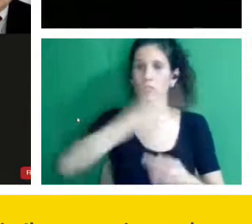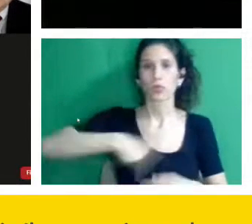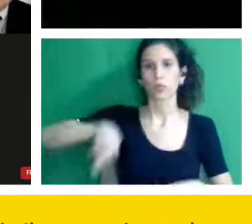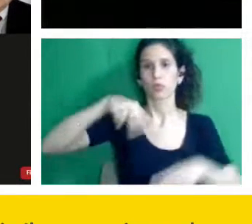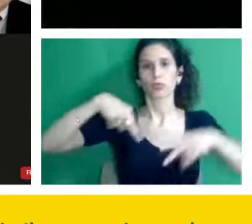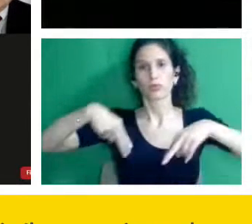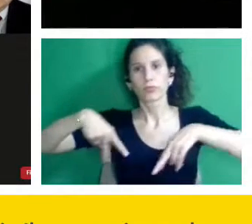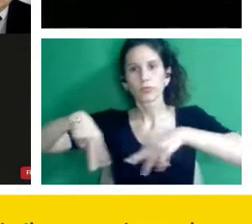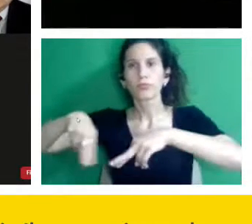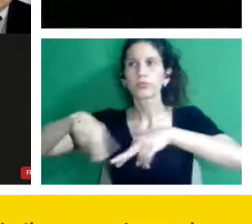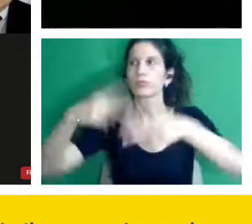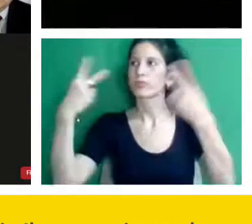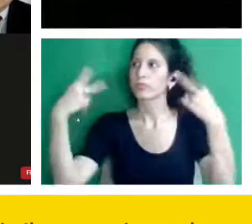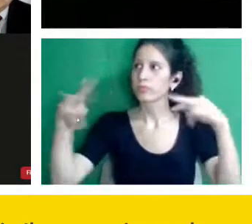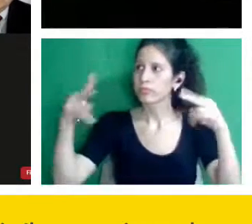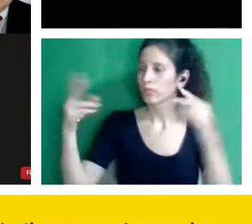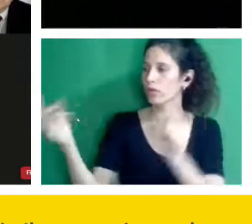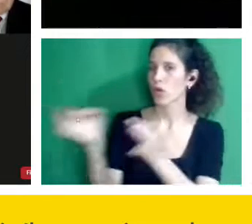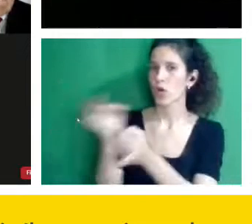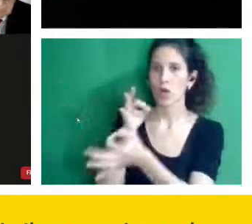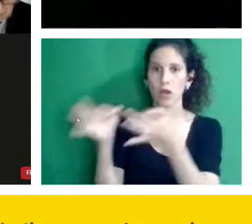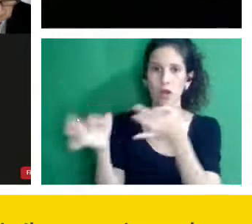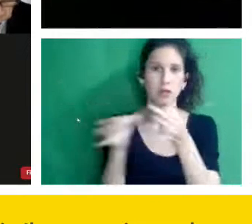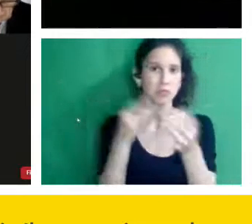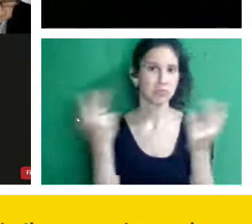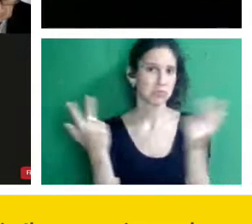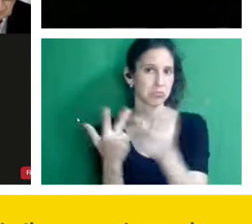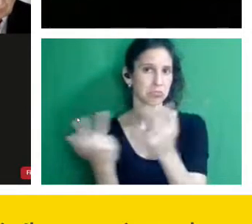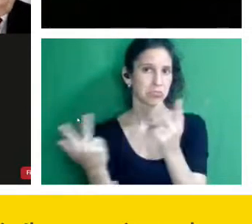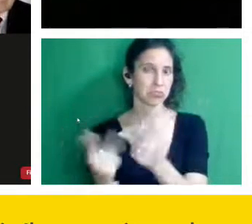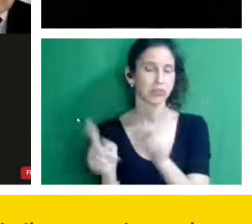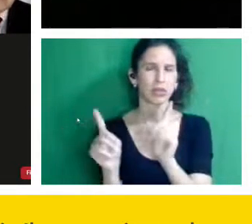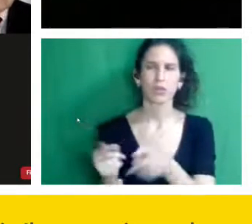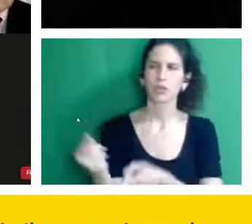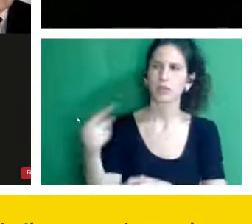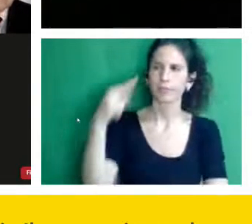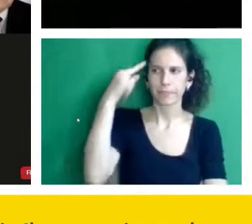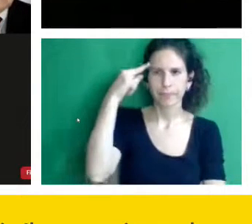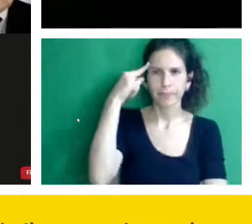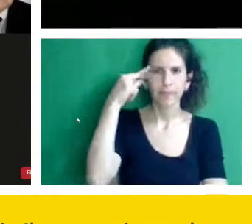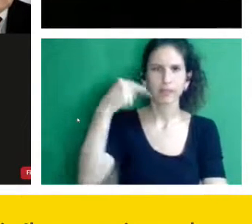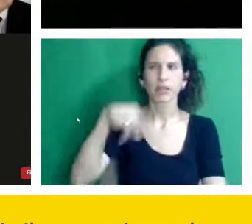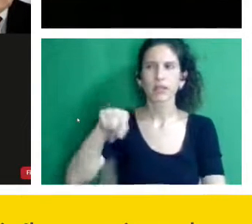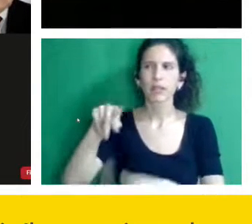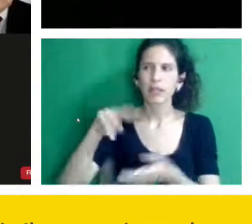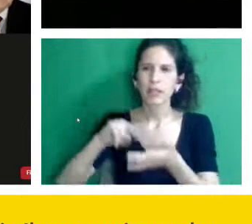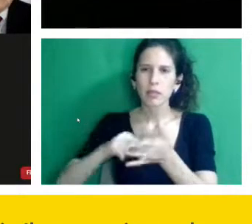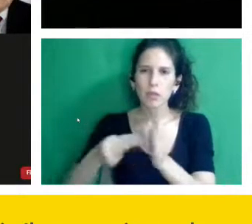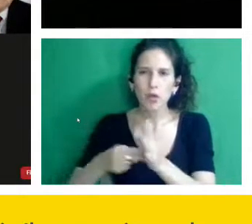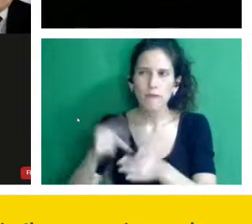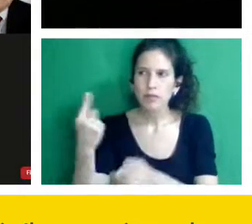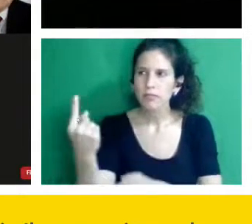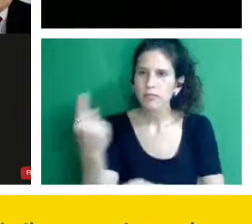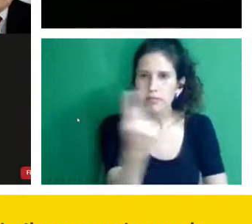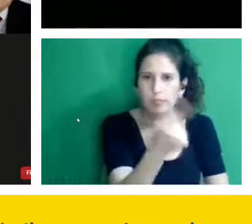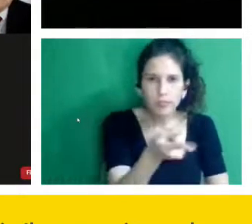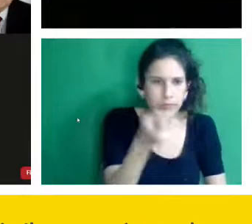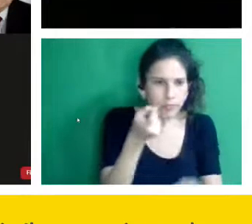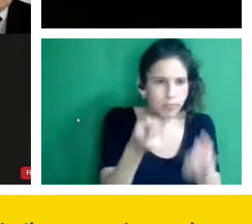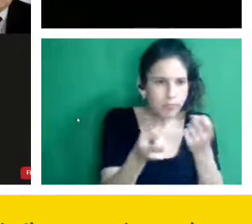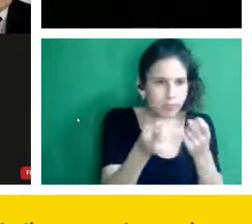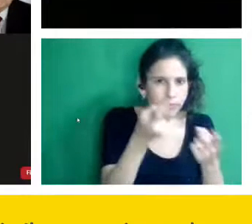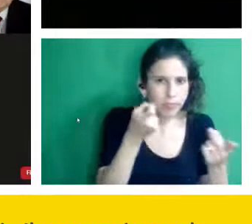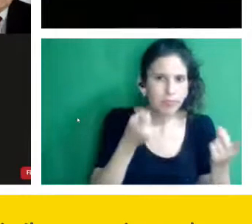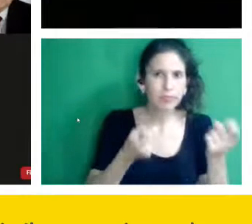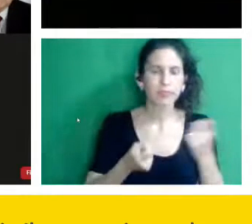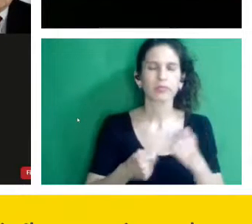de poder charlar entre nosotros y ver las dificultades que cada lugar tenía, pero fundamentalmente darnos cuenta de eso, que